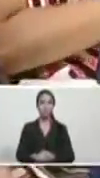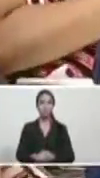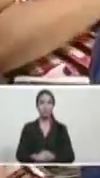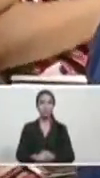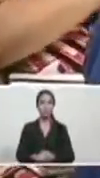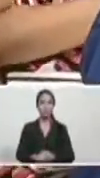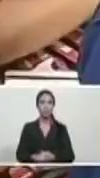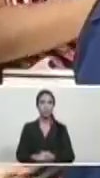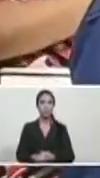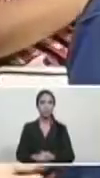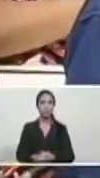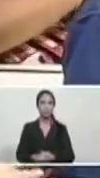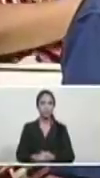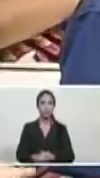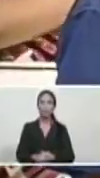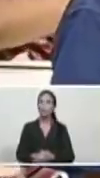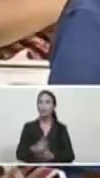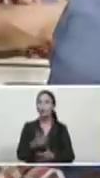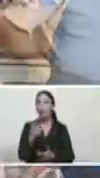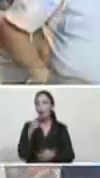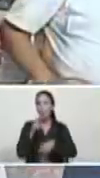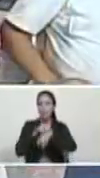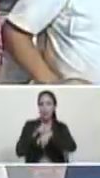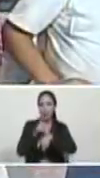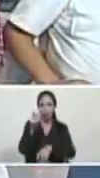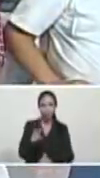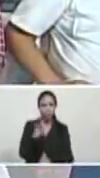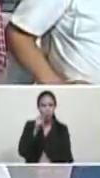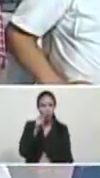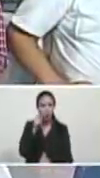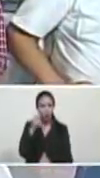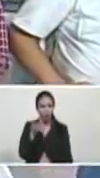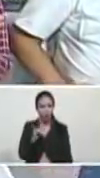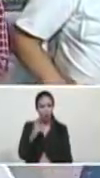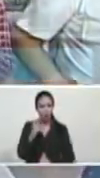Tenemos aquí al doctor Gregorio Sánchez,